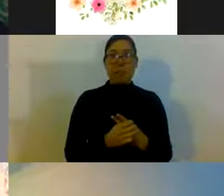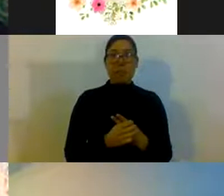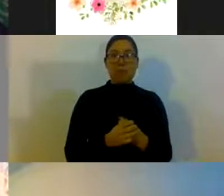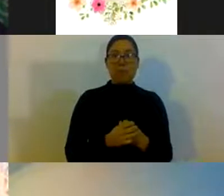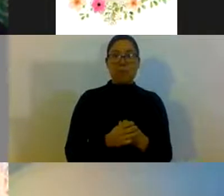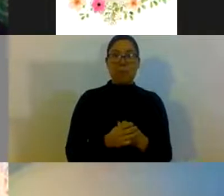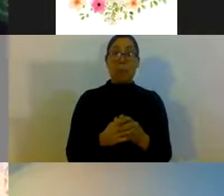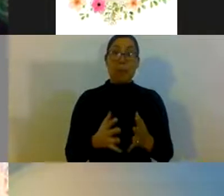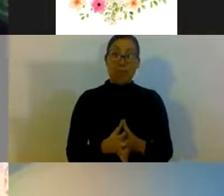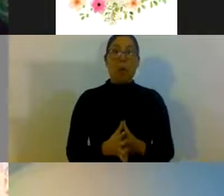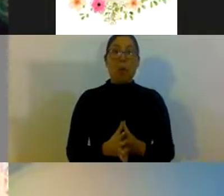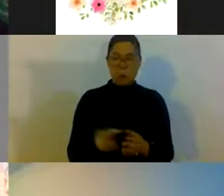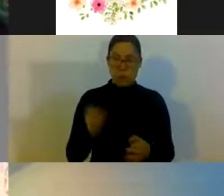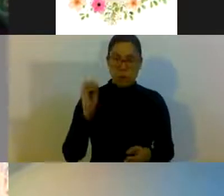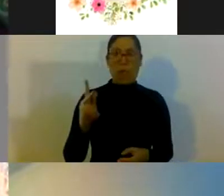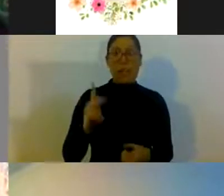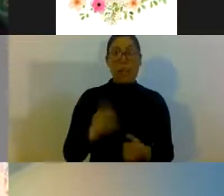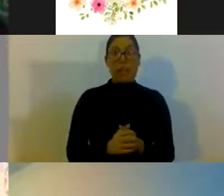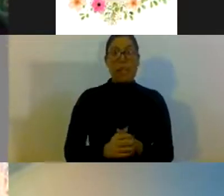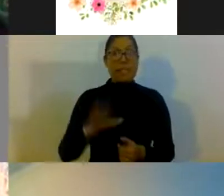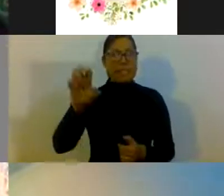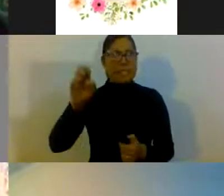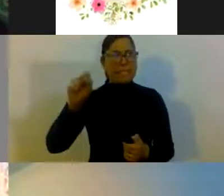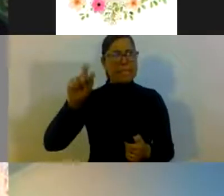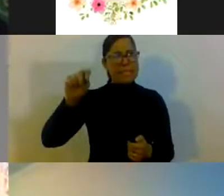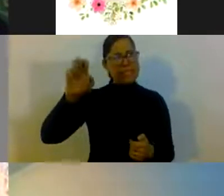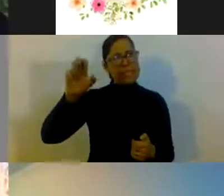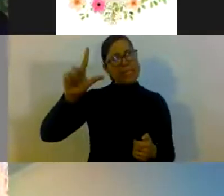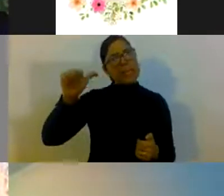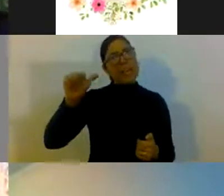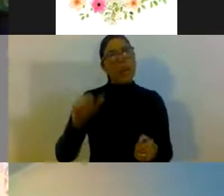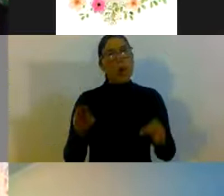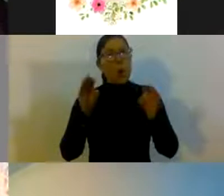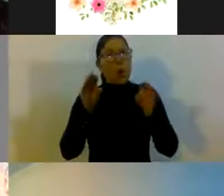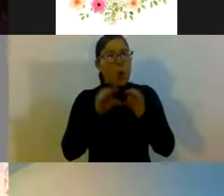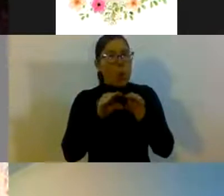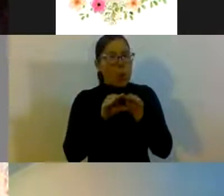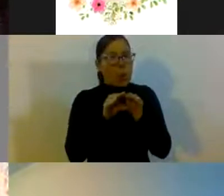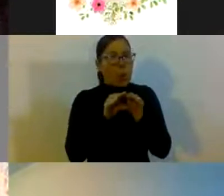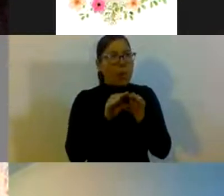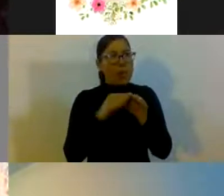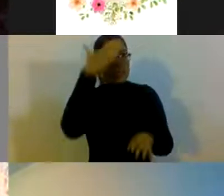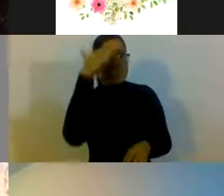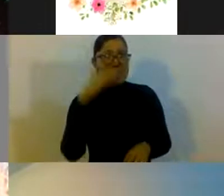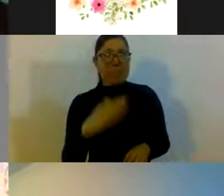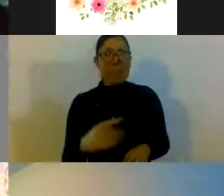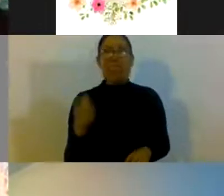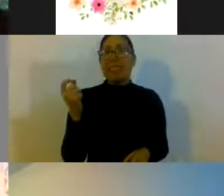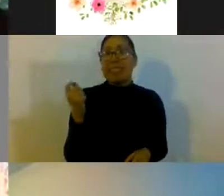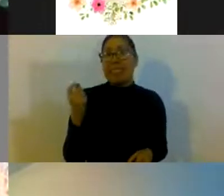Estela pudiera identificar esto? ¿Qué necesitaría Estela para poder identificar que su mamá le puede ayudar?